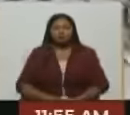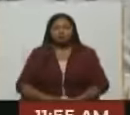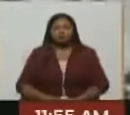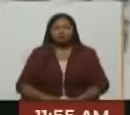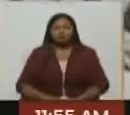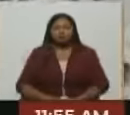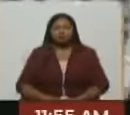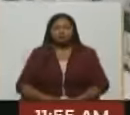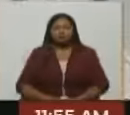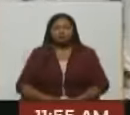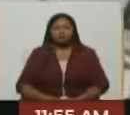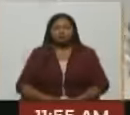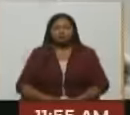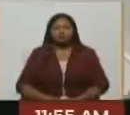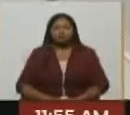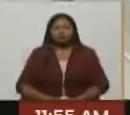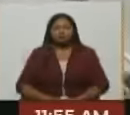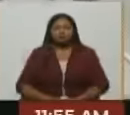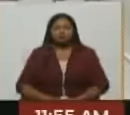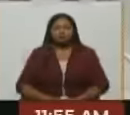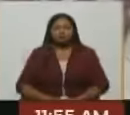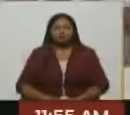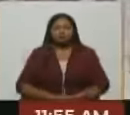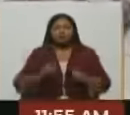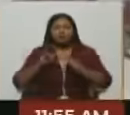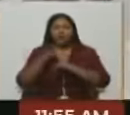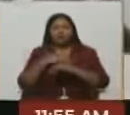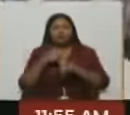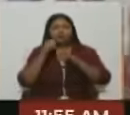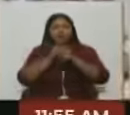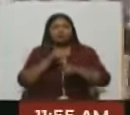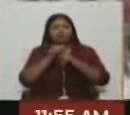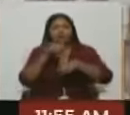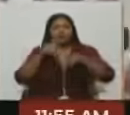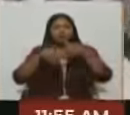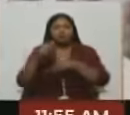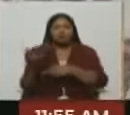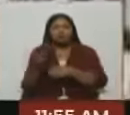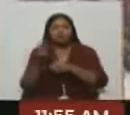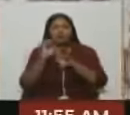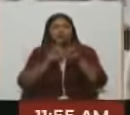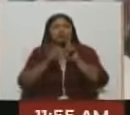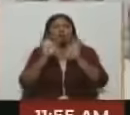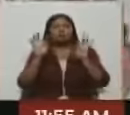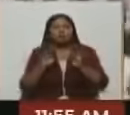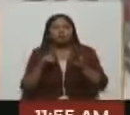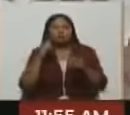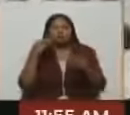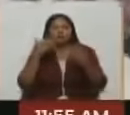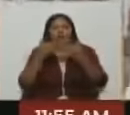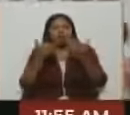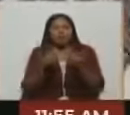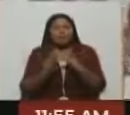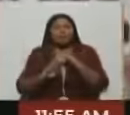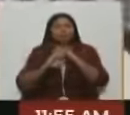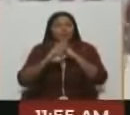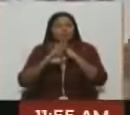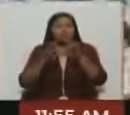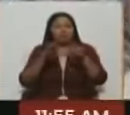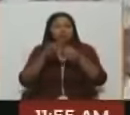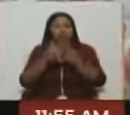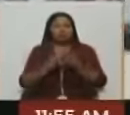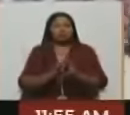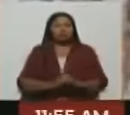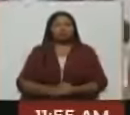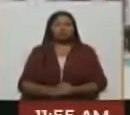Ellos querían más bien sabotear las elecciones, buscar algún momento sobrevenido para impedirlas. Ya